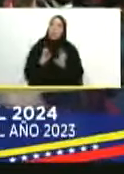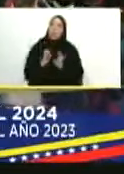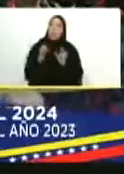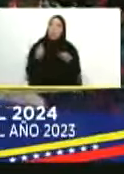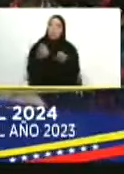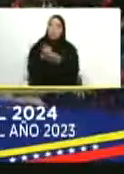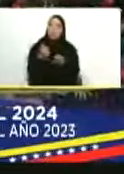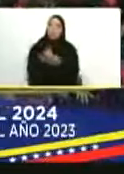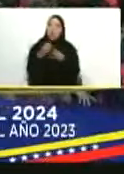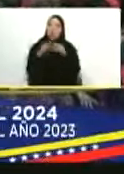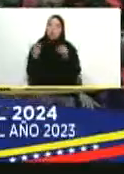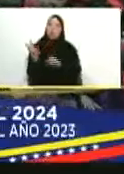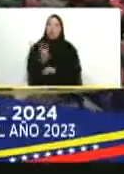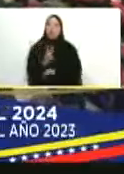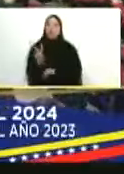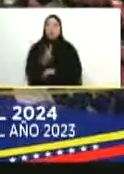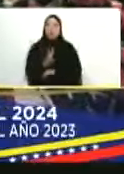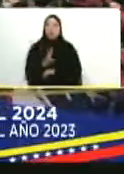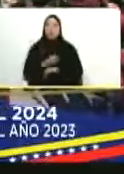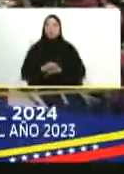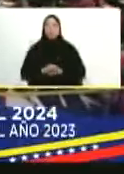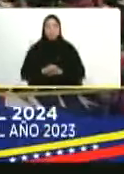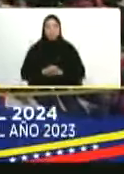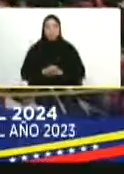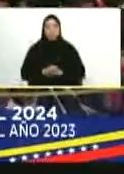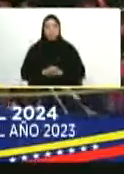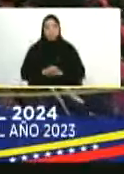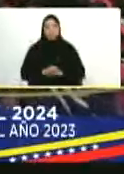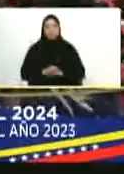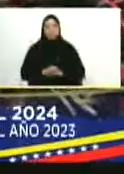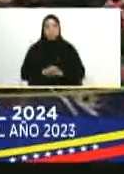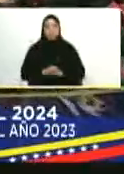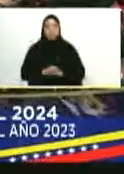a todo el país desde el TSJ.